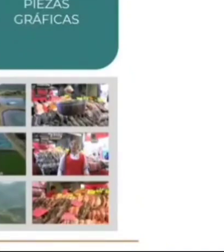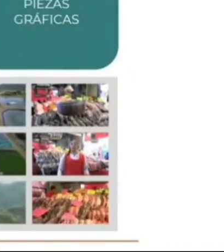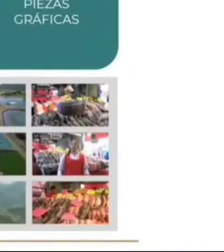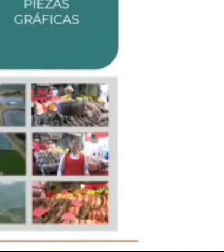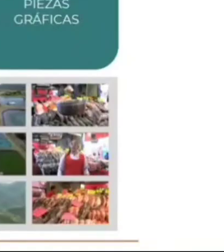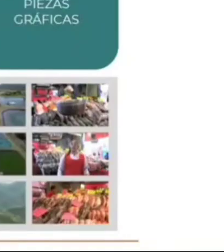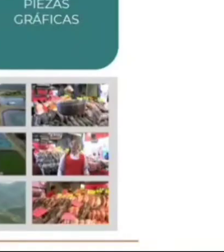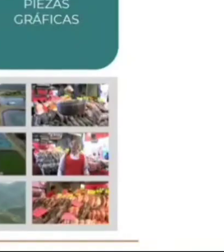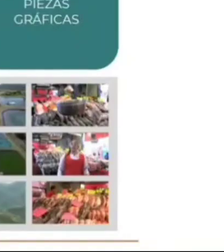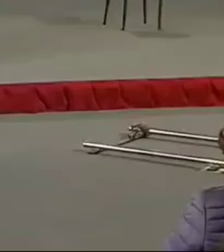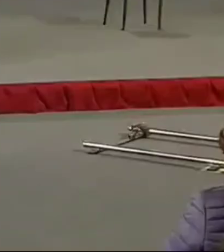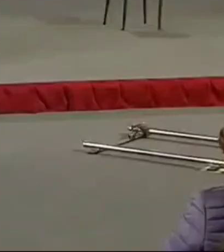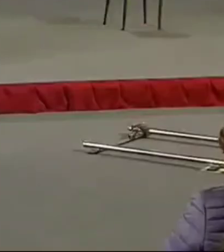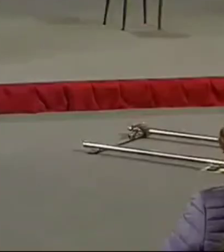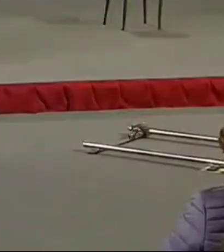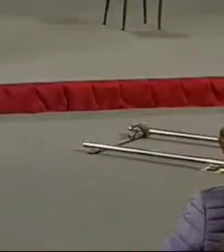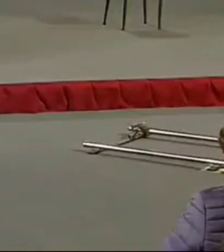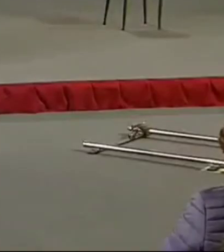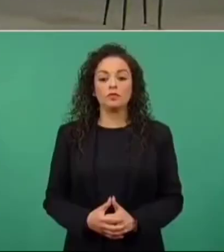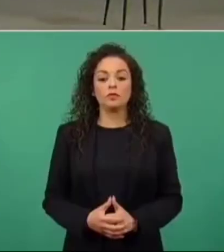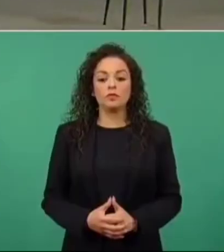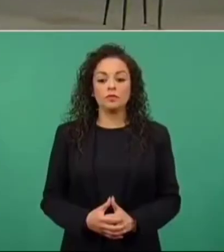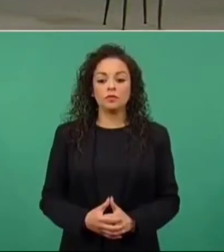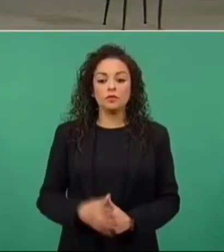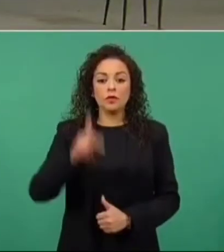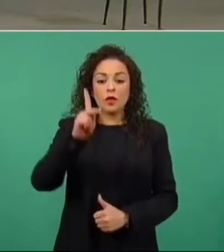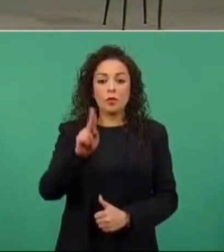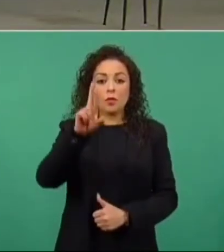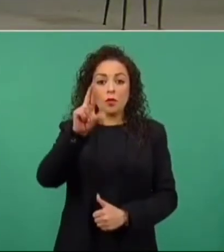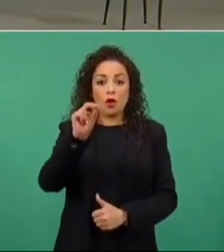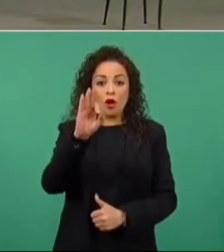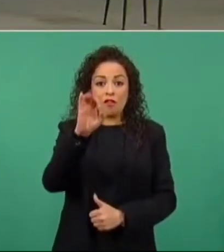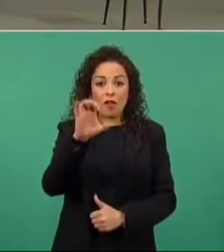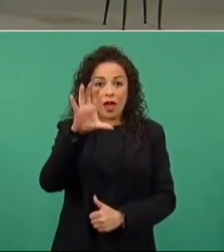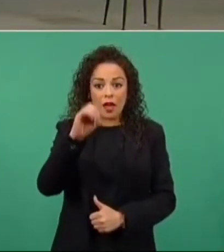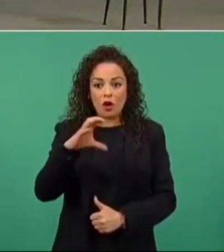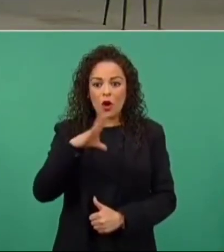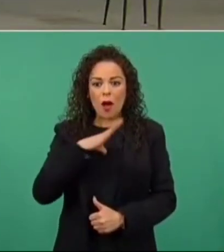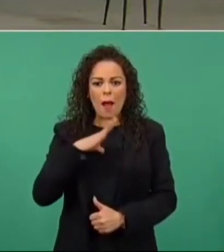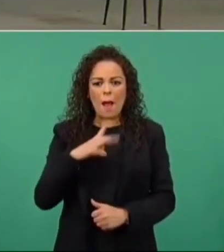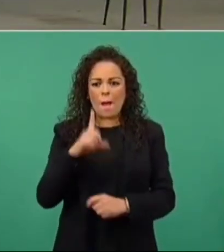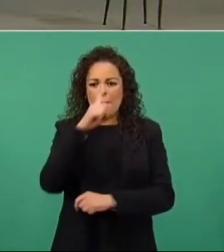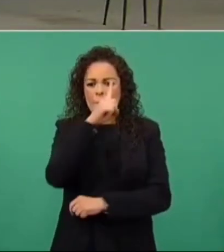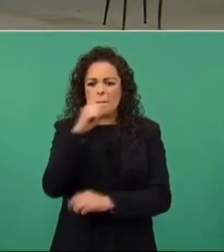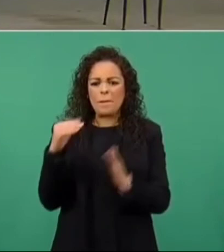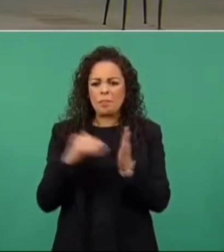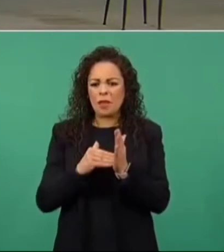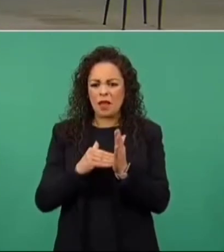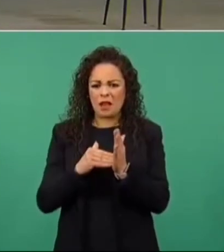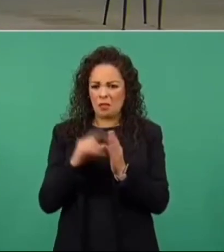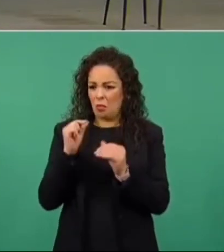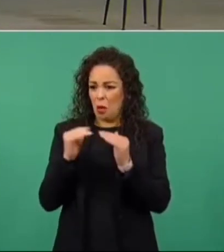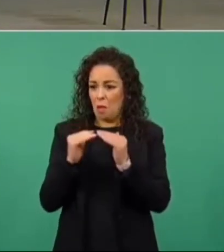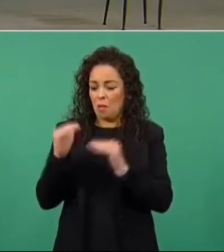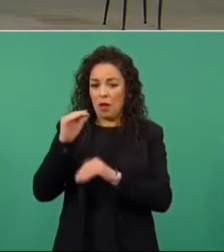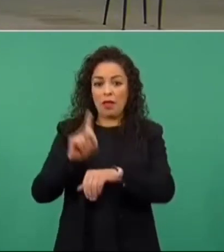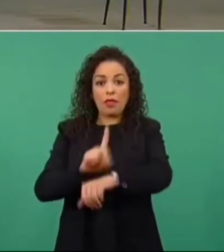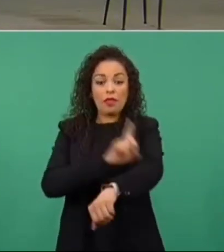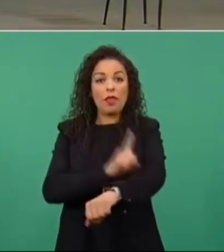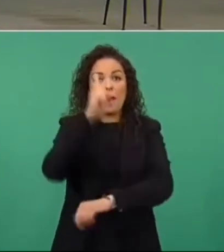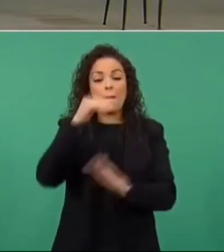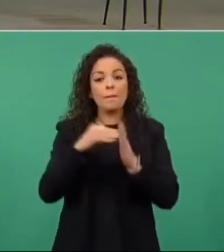buenas, se las recomendamos. Profeco tiene más de mil desde los años ochentas estamos